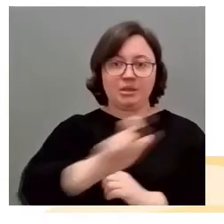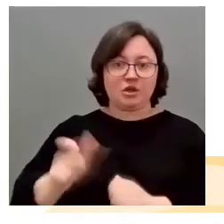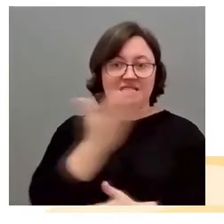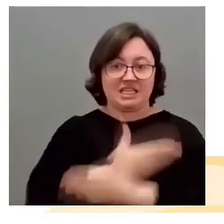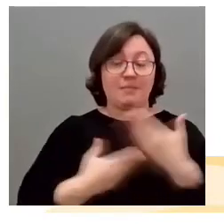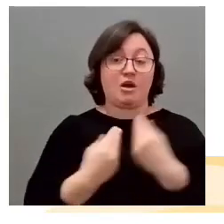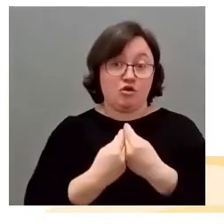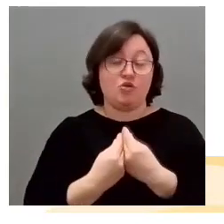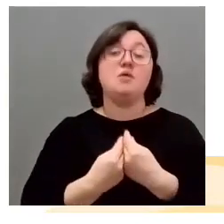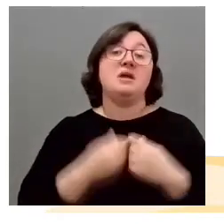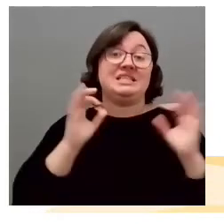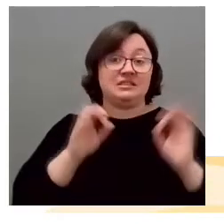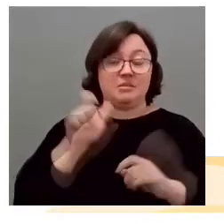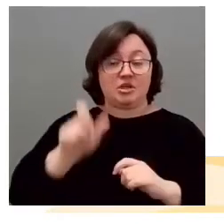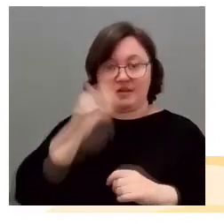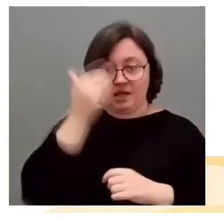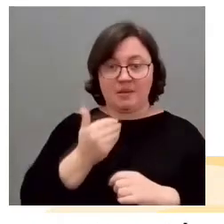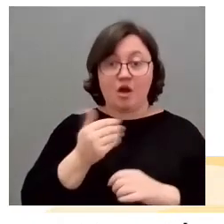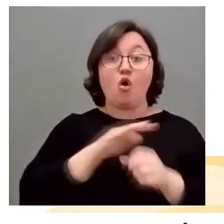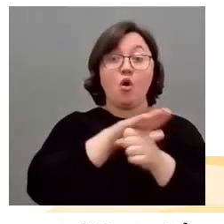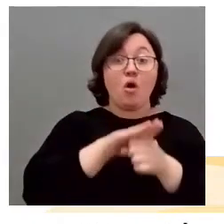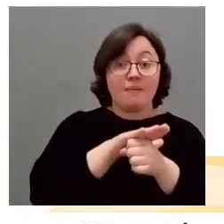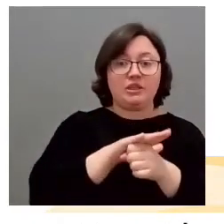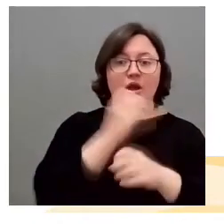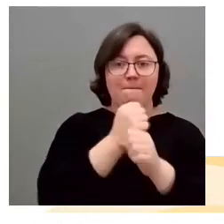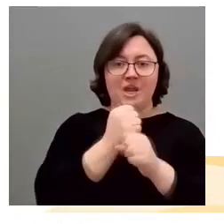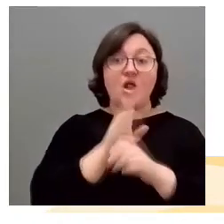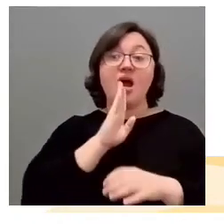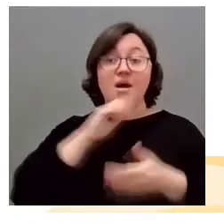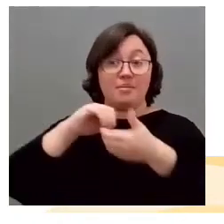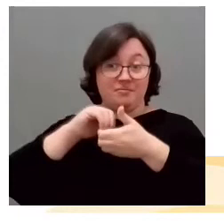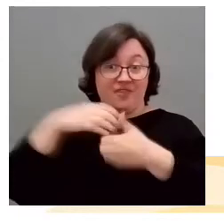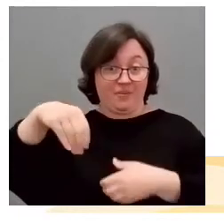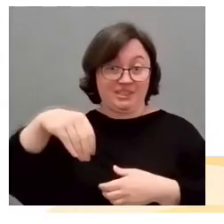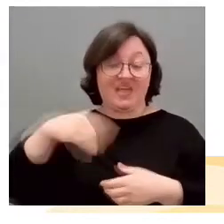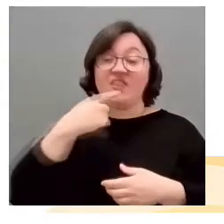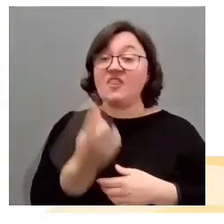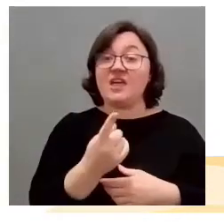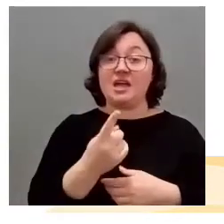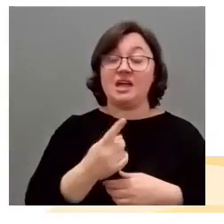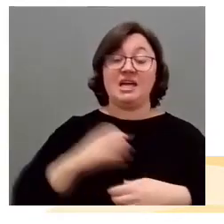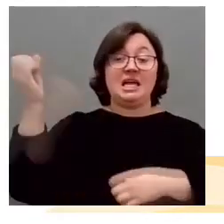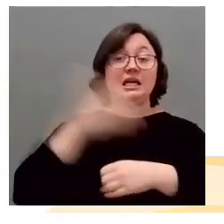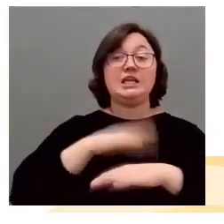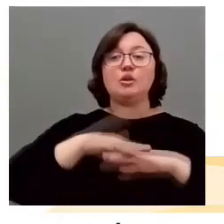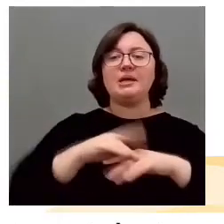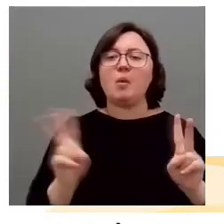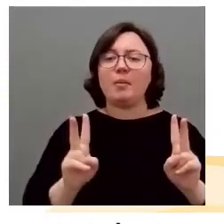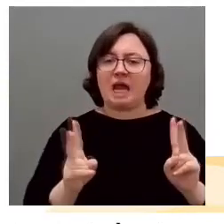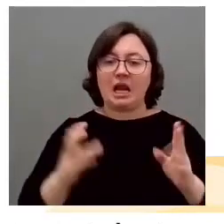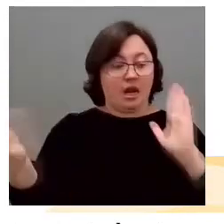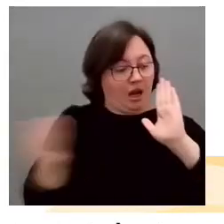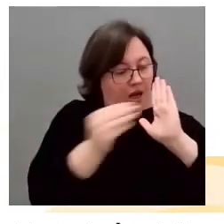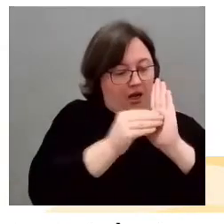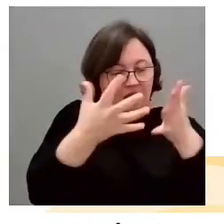con parálisis cerebral. En el ámbito del empleo, lo apuntaba antes la presidenta, la importancia de que el ingreso mínimo vital